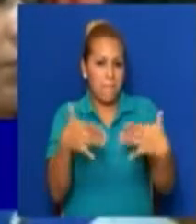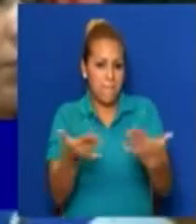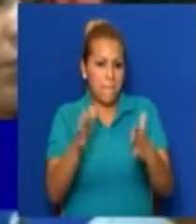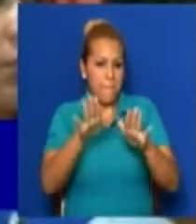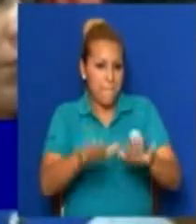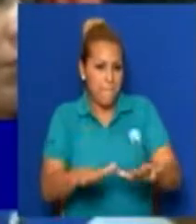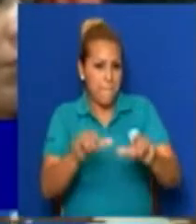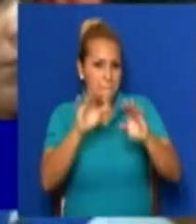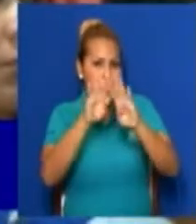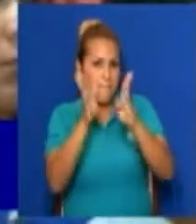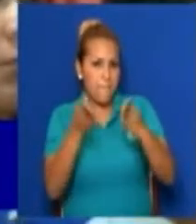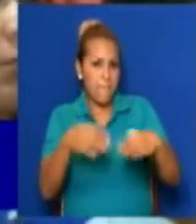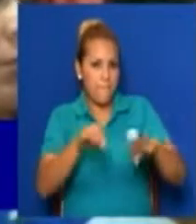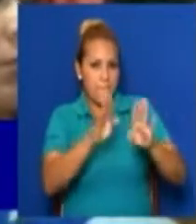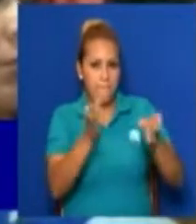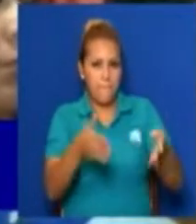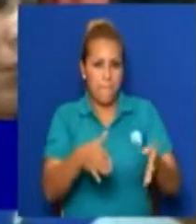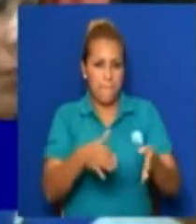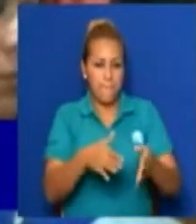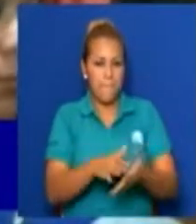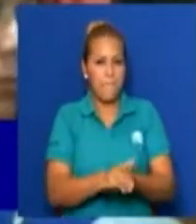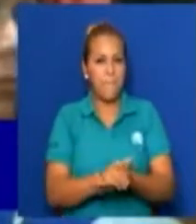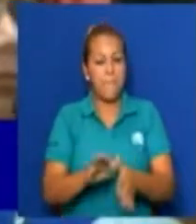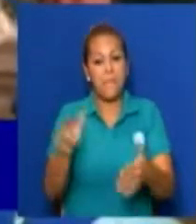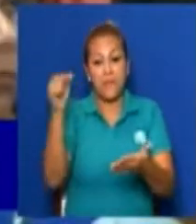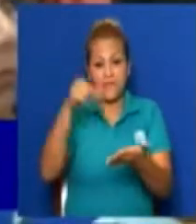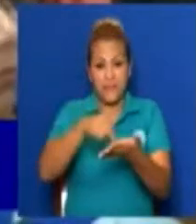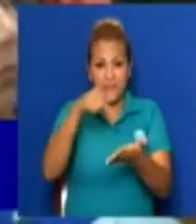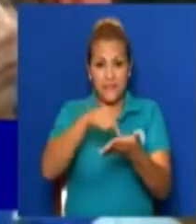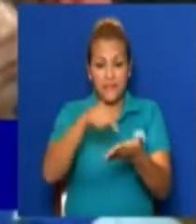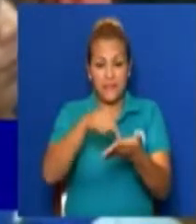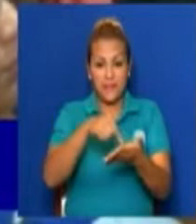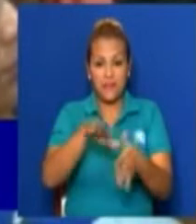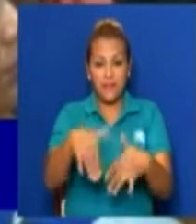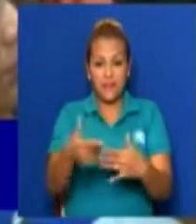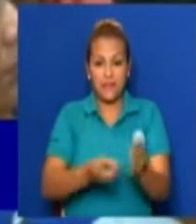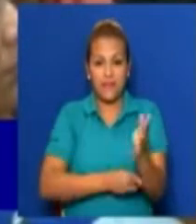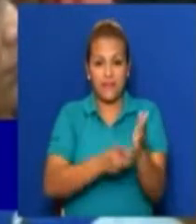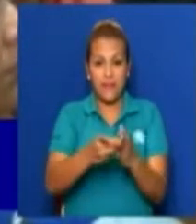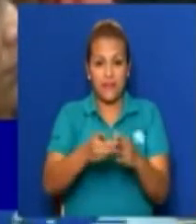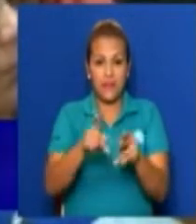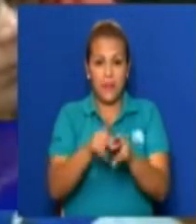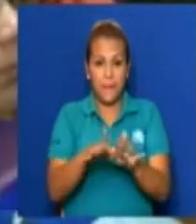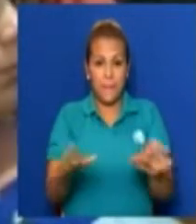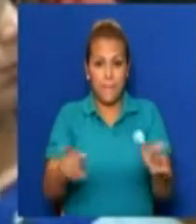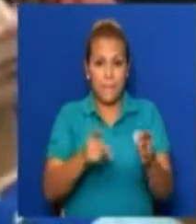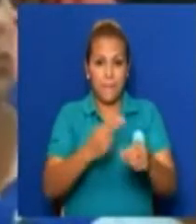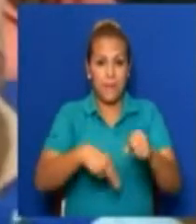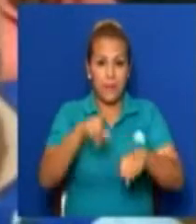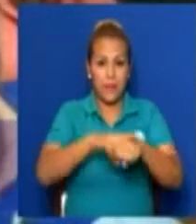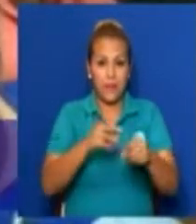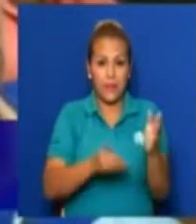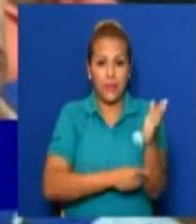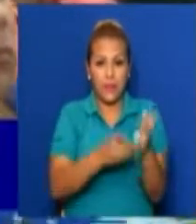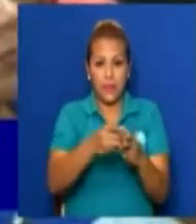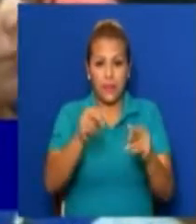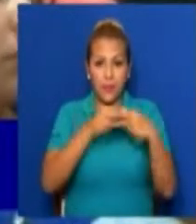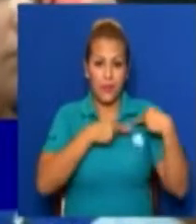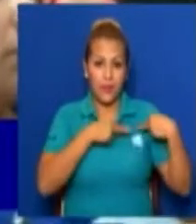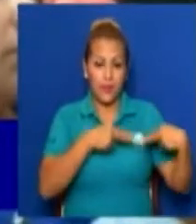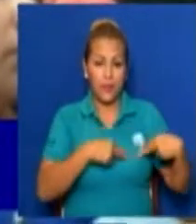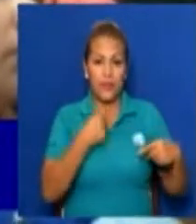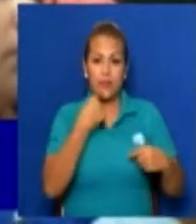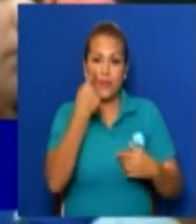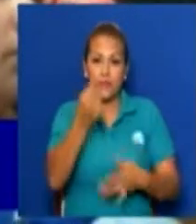femenina. Y esa conceptualización del Plan Nacional de Desarrollo Humano ha sido trasladada